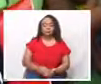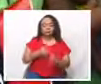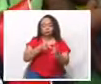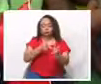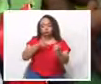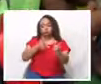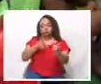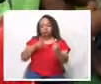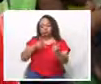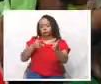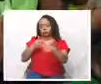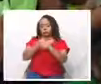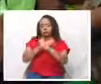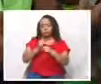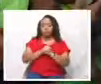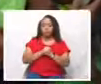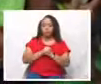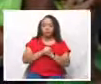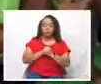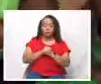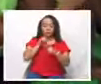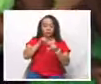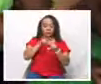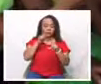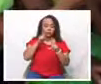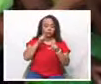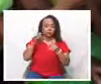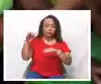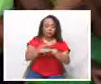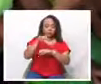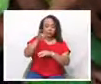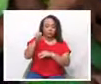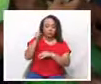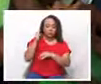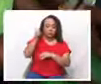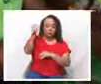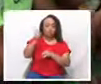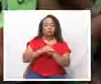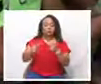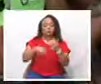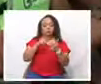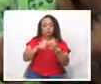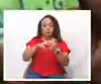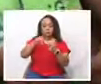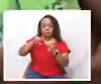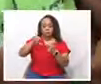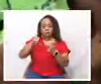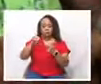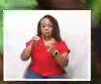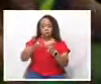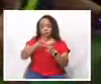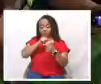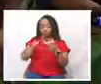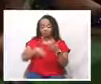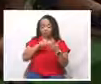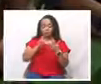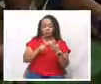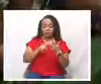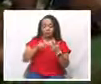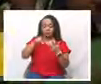realizará un recorrido saliendo desde el aeropuerto Juan Santa María, luego pasando por Ojo de Agua, luego después